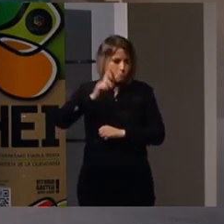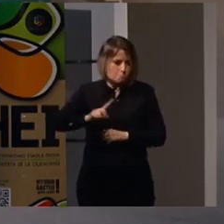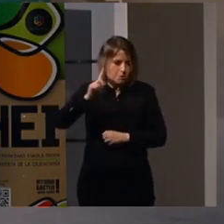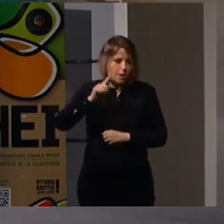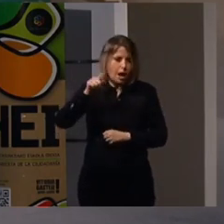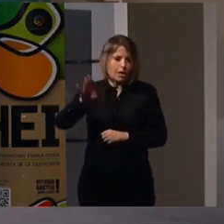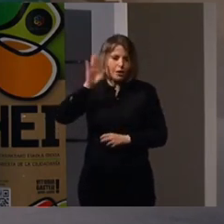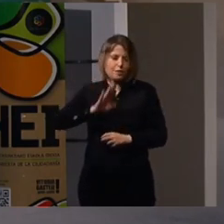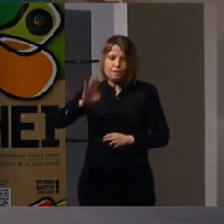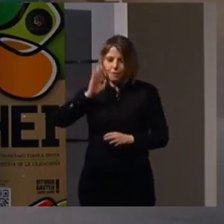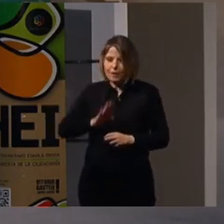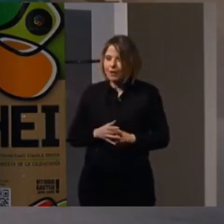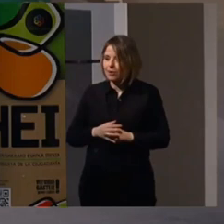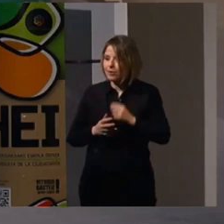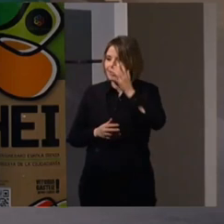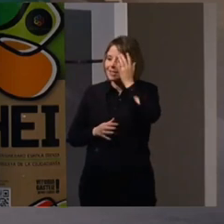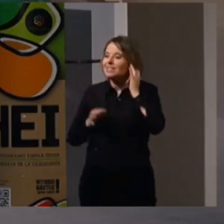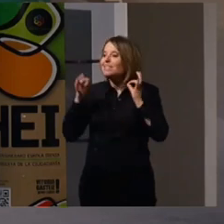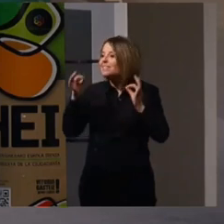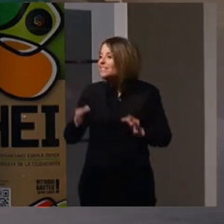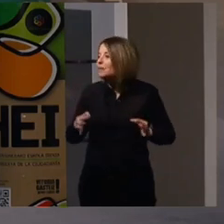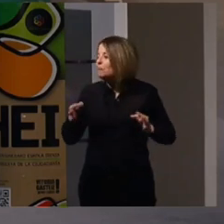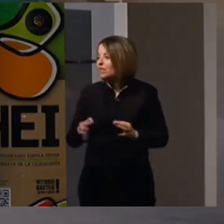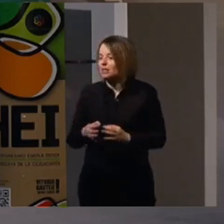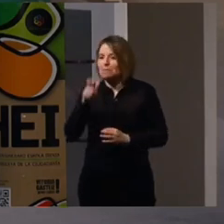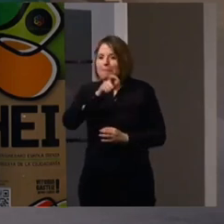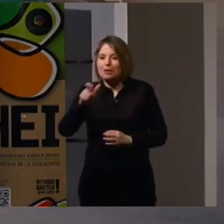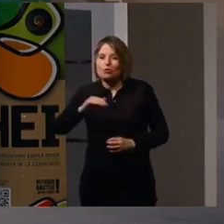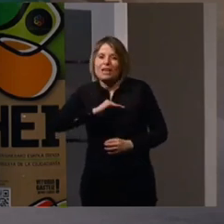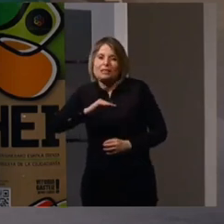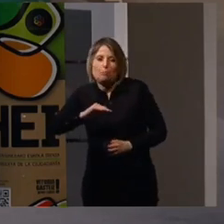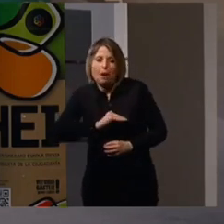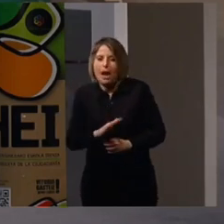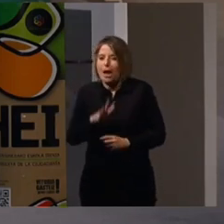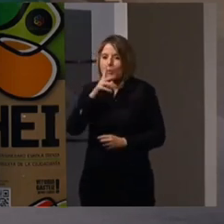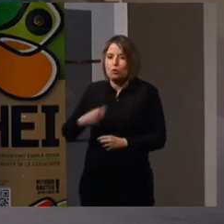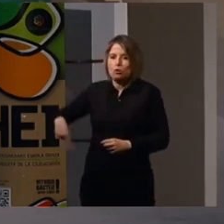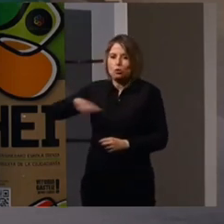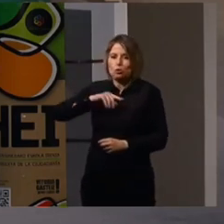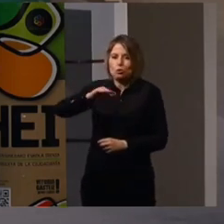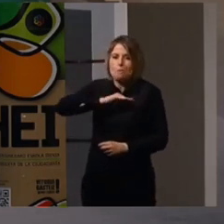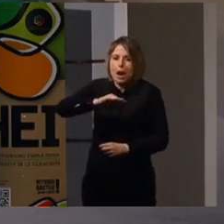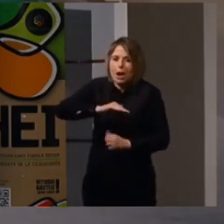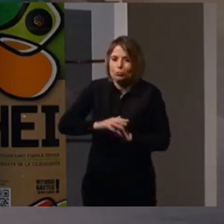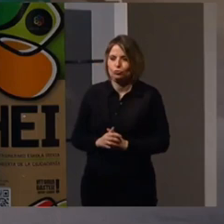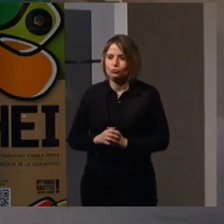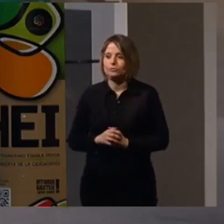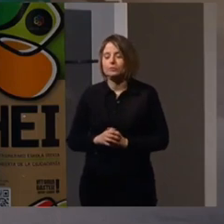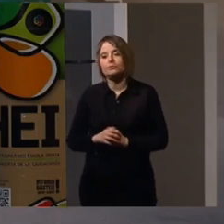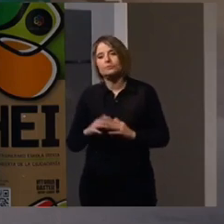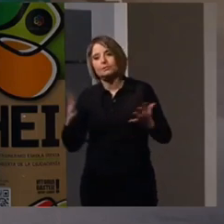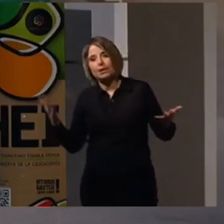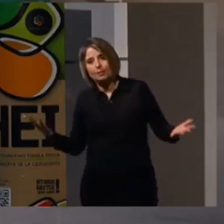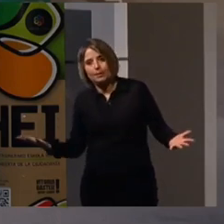haber muchísimo fraude, ¿no? Y siempre como este resorte de, es que la gente es mala porque somos todos muy malos. Y es como, o sea,